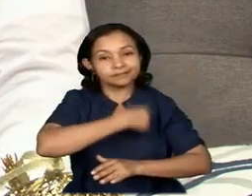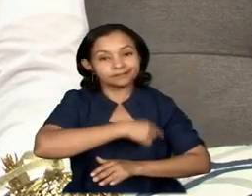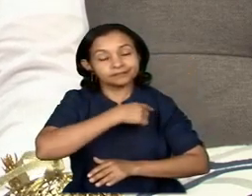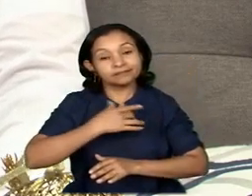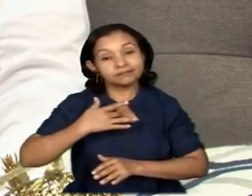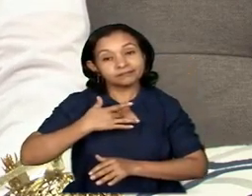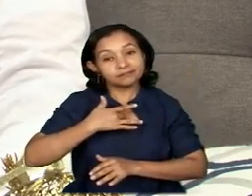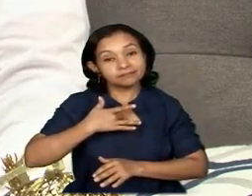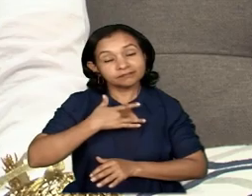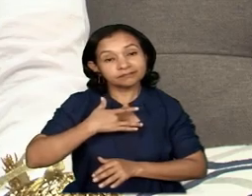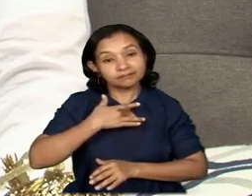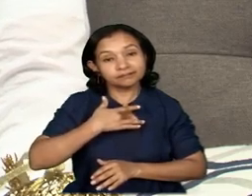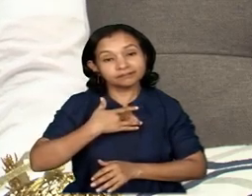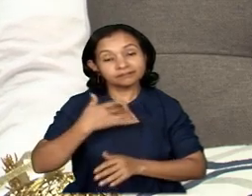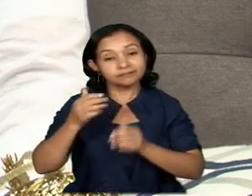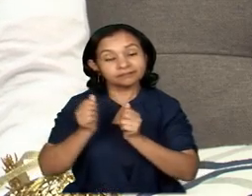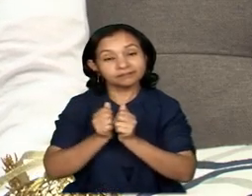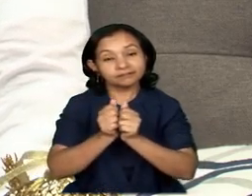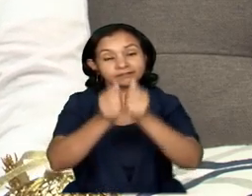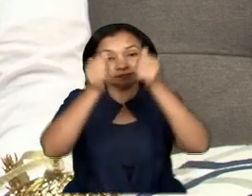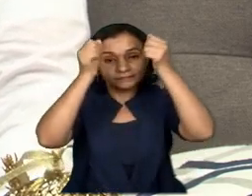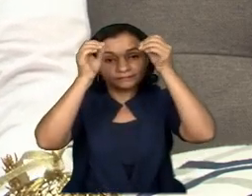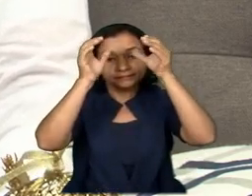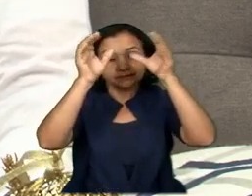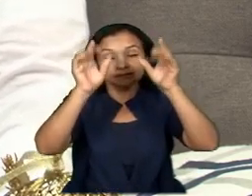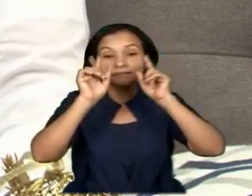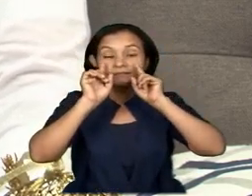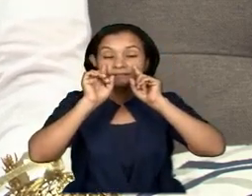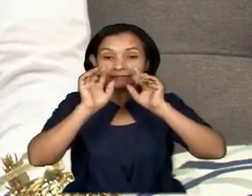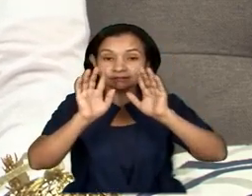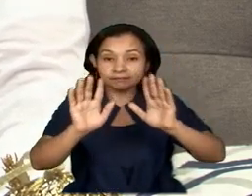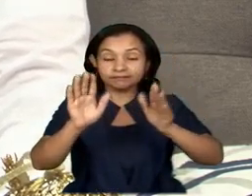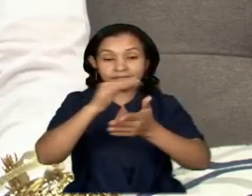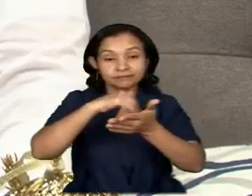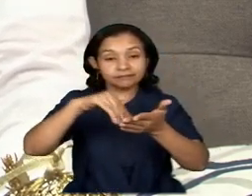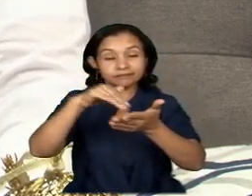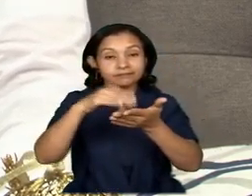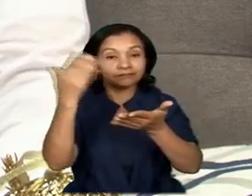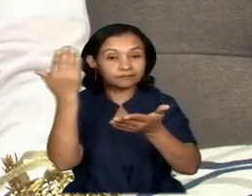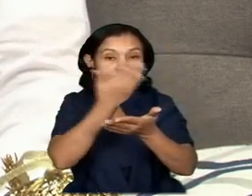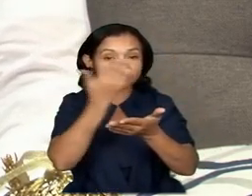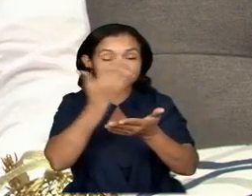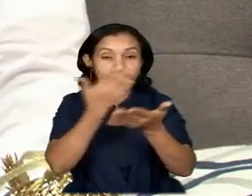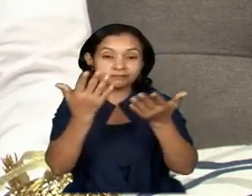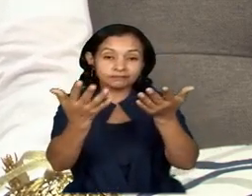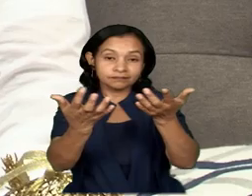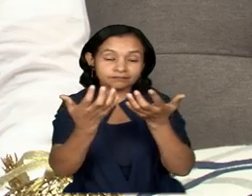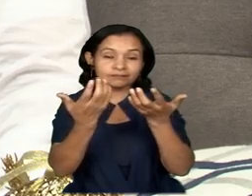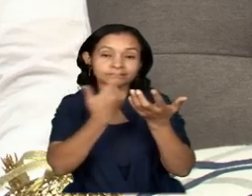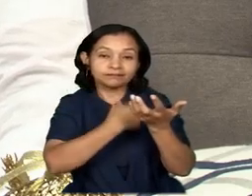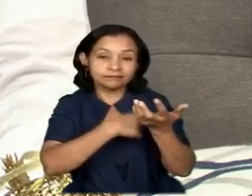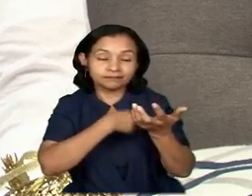requieren acompañados de una cultura también de cuido del centro de estudio, de querer tu centro, de cuidarlo, de no mancharlo,